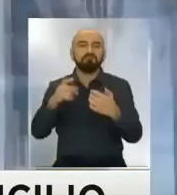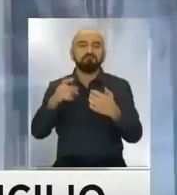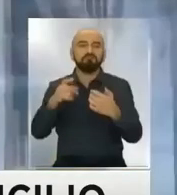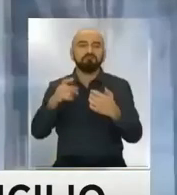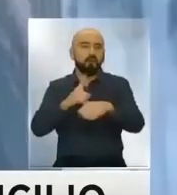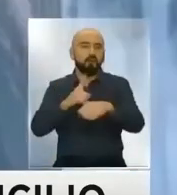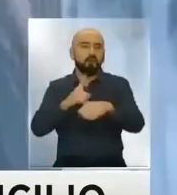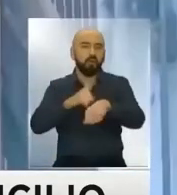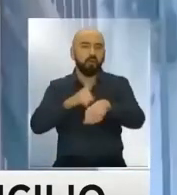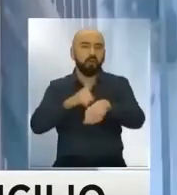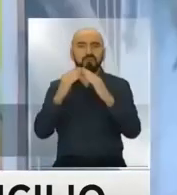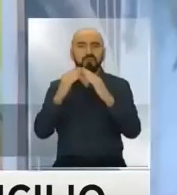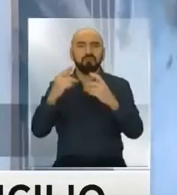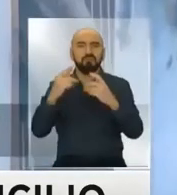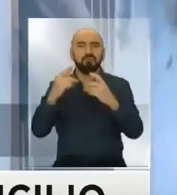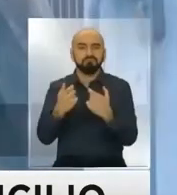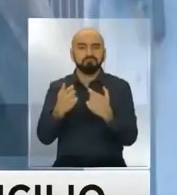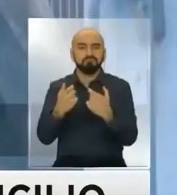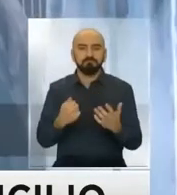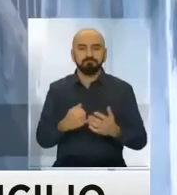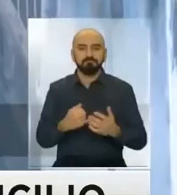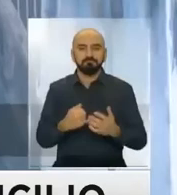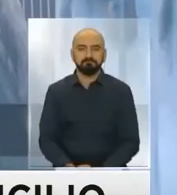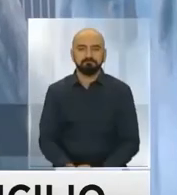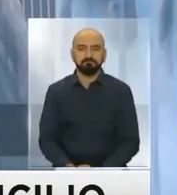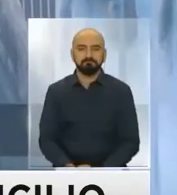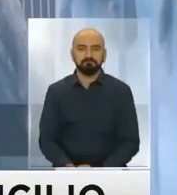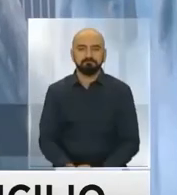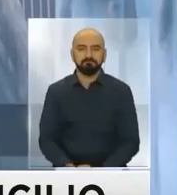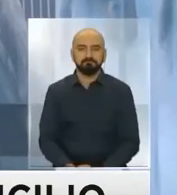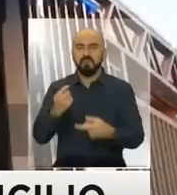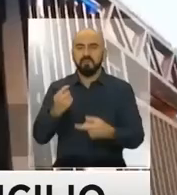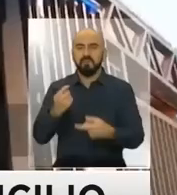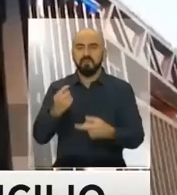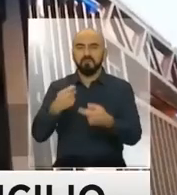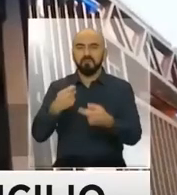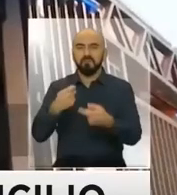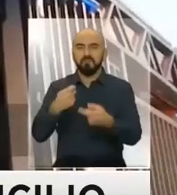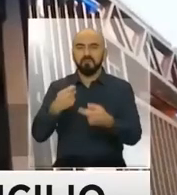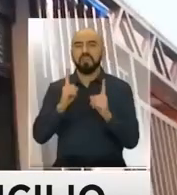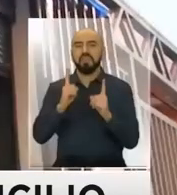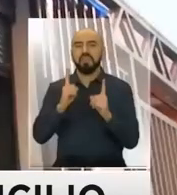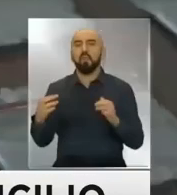¿La cuarentena de todo? ¿Puedo salir igual? ¿Sí? Sí, pero no te vas a encontrar en un punto que...